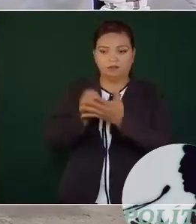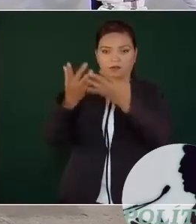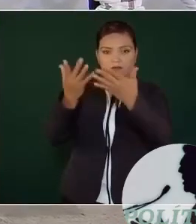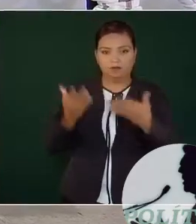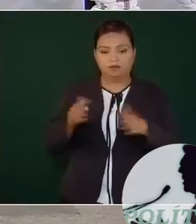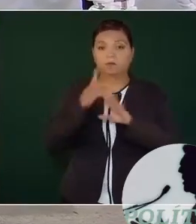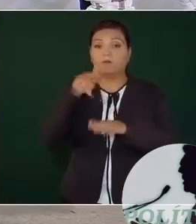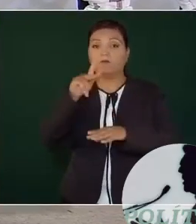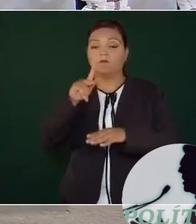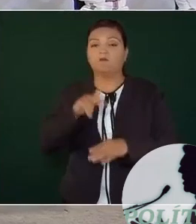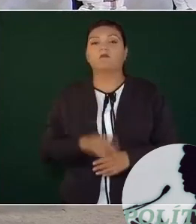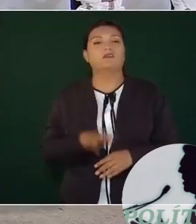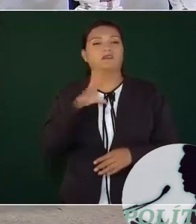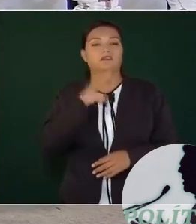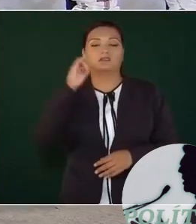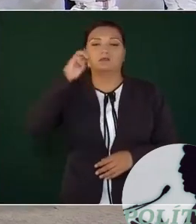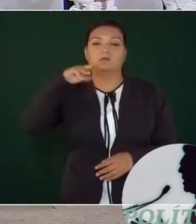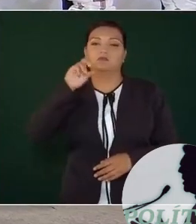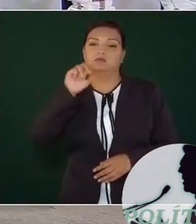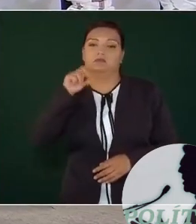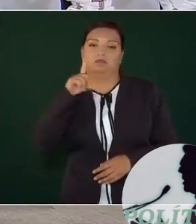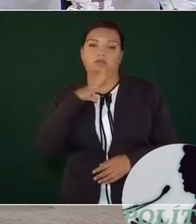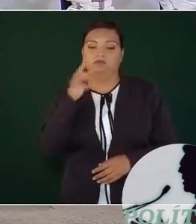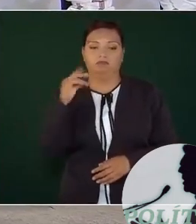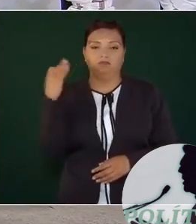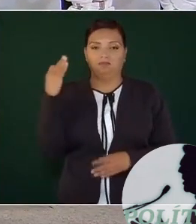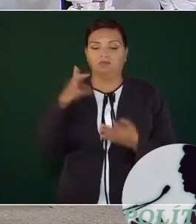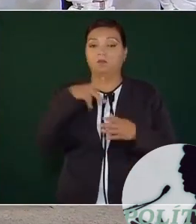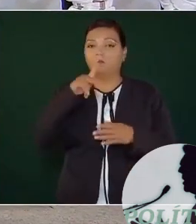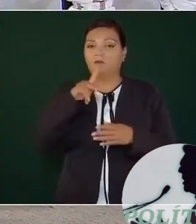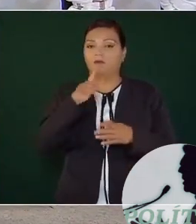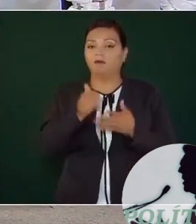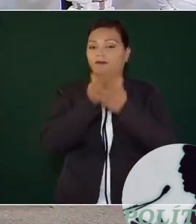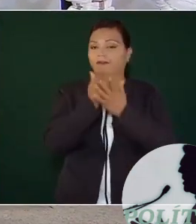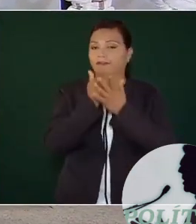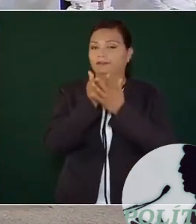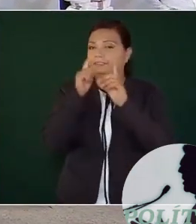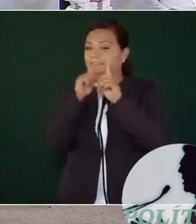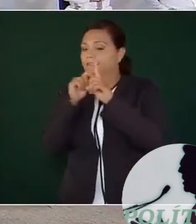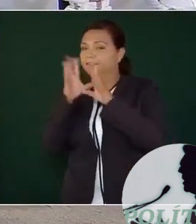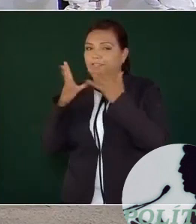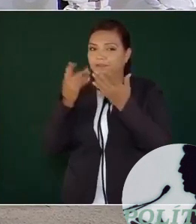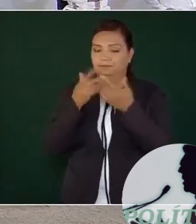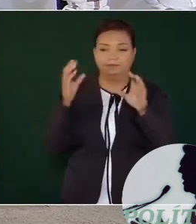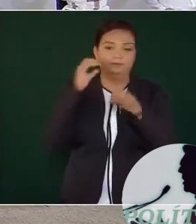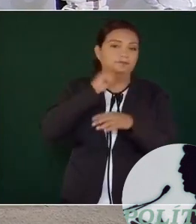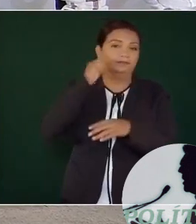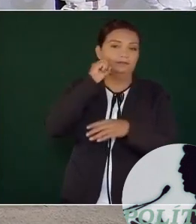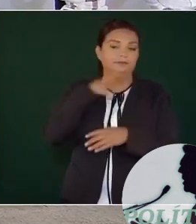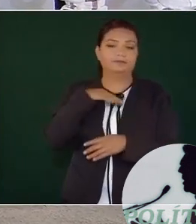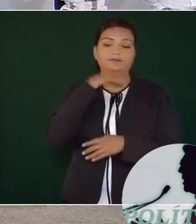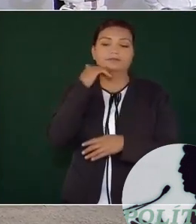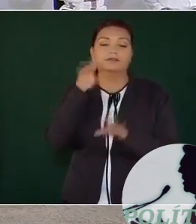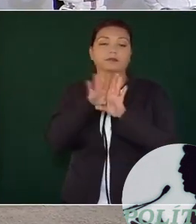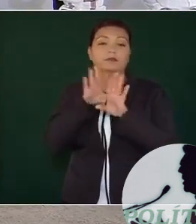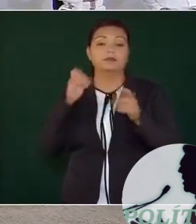por la impunidad y por las complicidades. Imagínense si el secretario